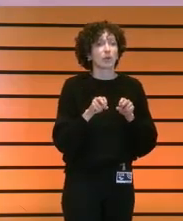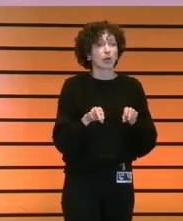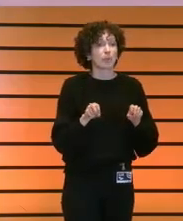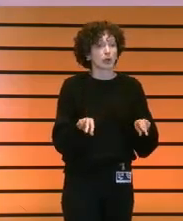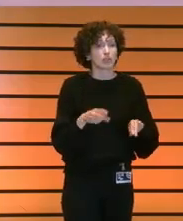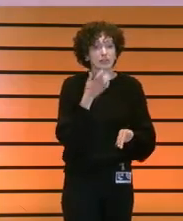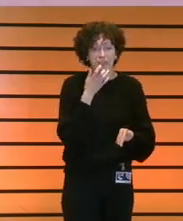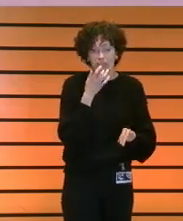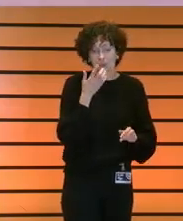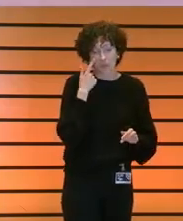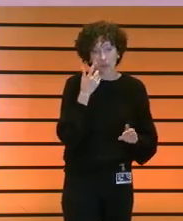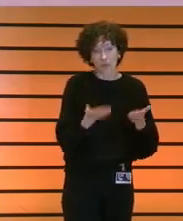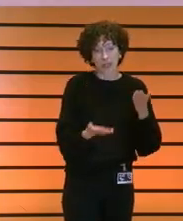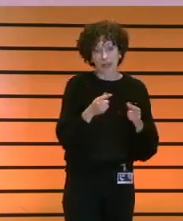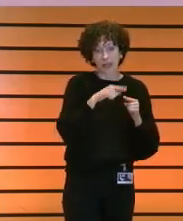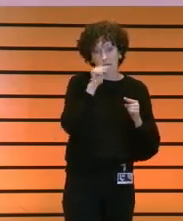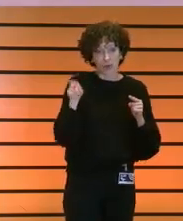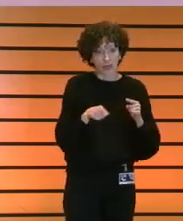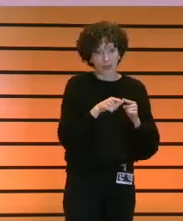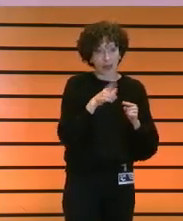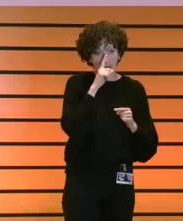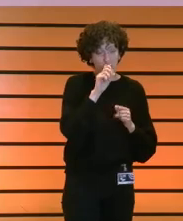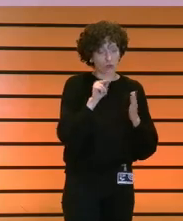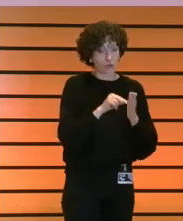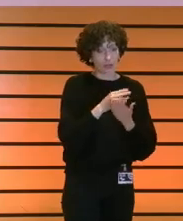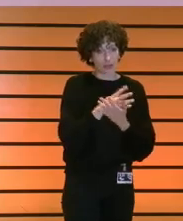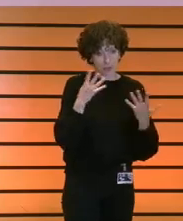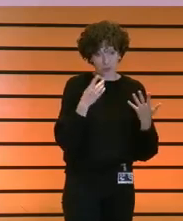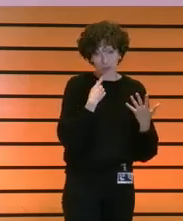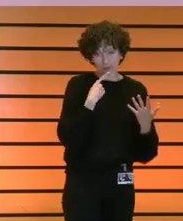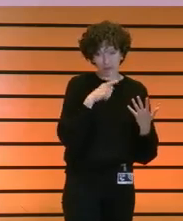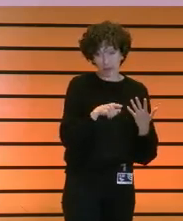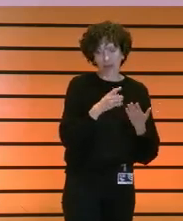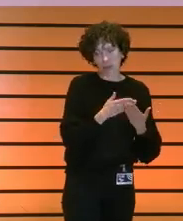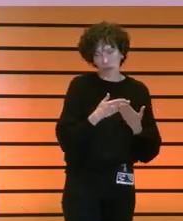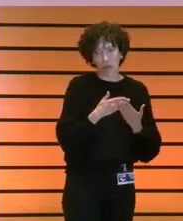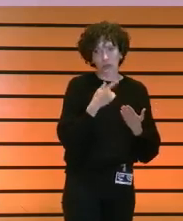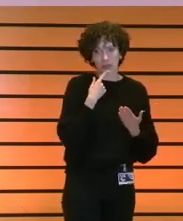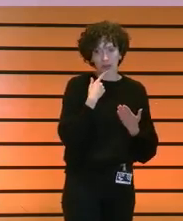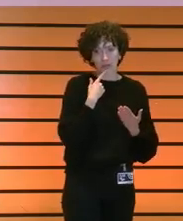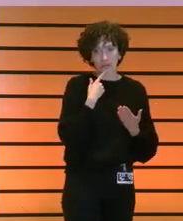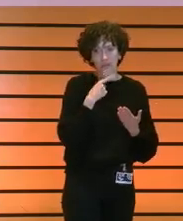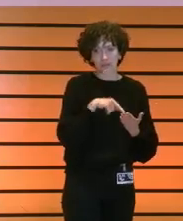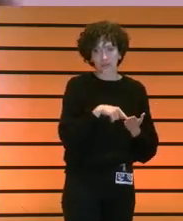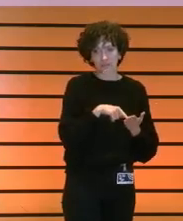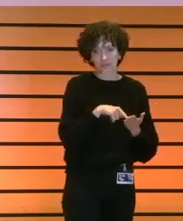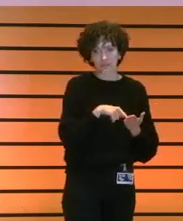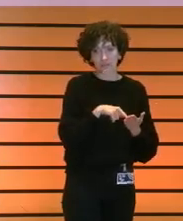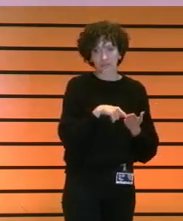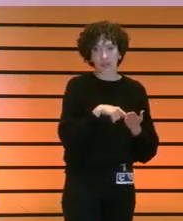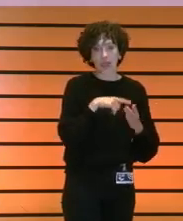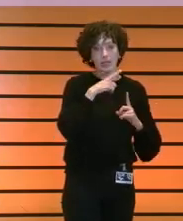comparamos los índices de circularidad del año 2019, que decían que hay un estudio que habla de que el nivel